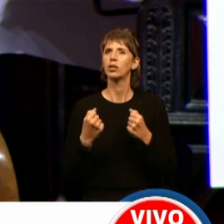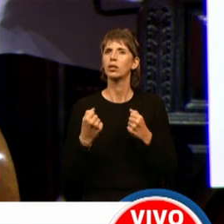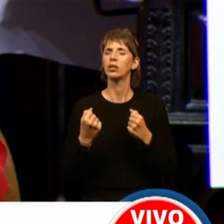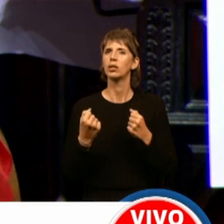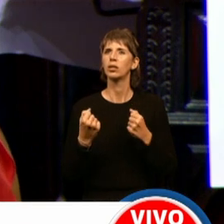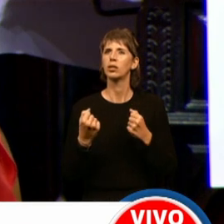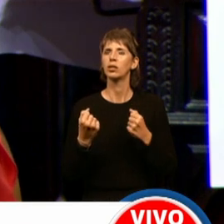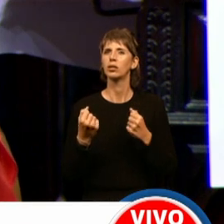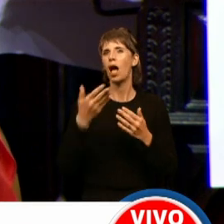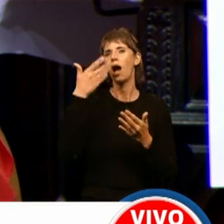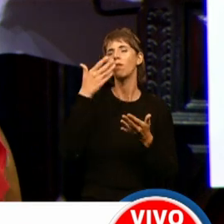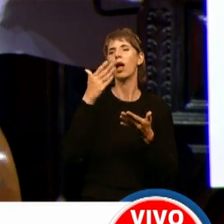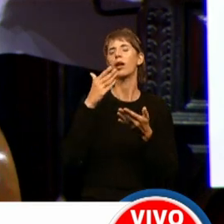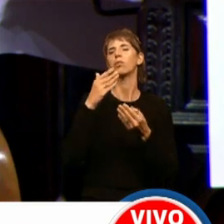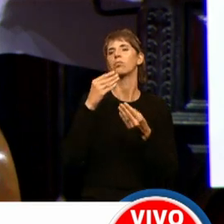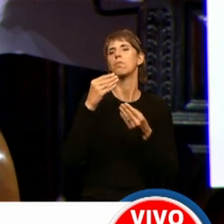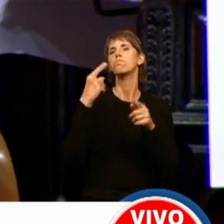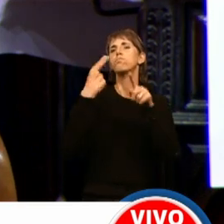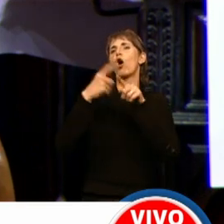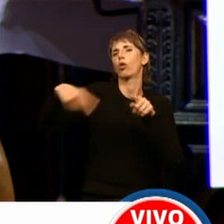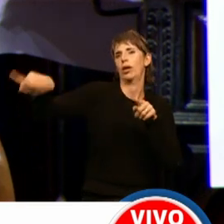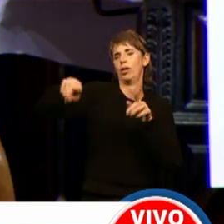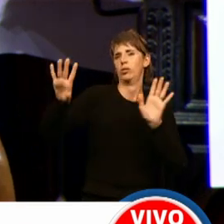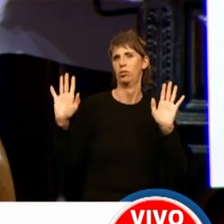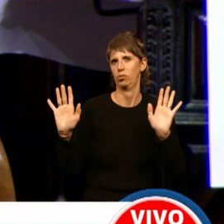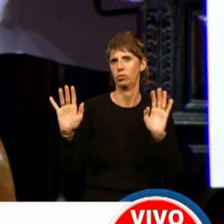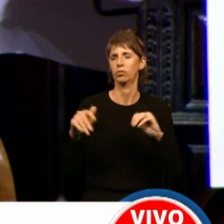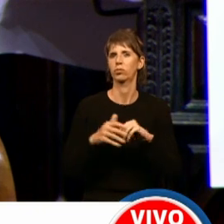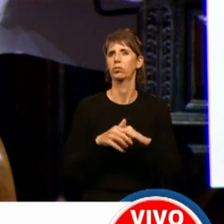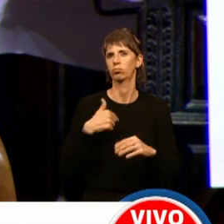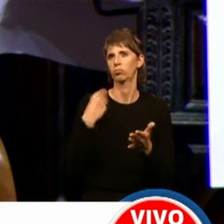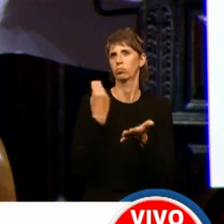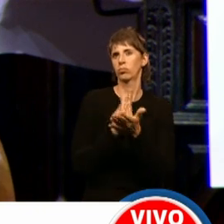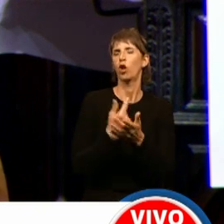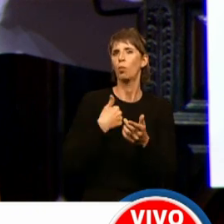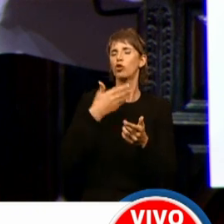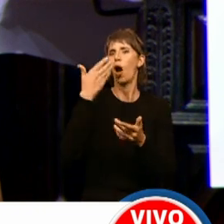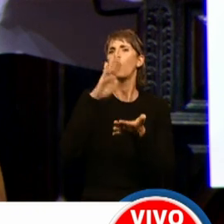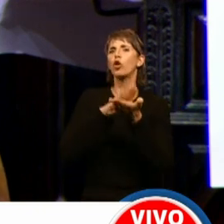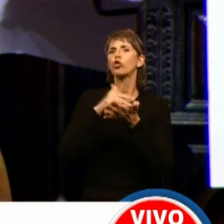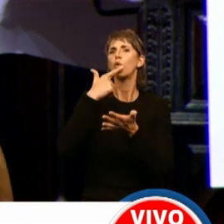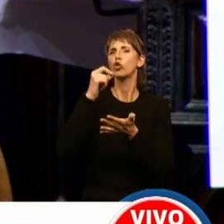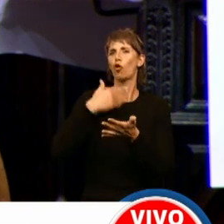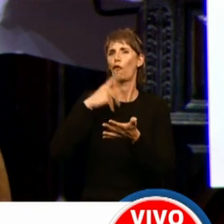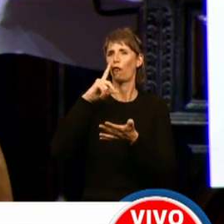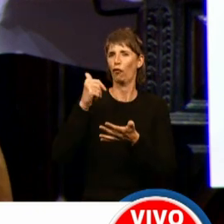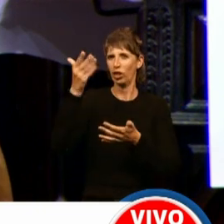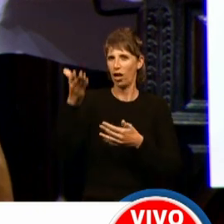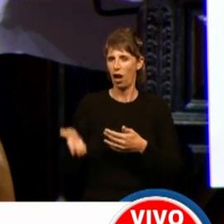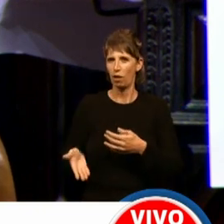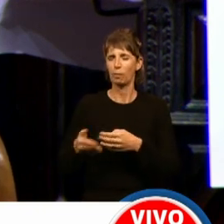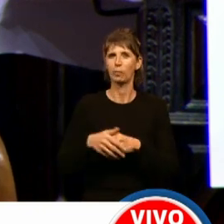para no hablar en nombre de ustedes de ese y es por eso que la mención a sofía y es por eso